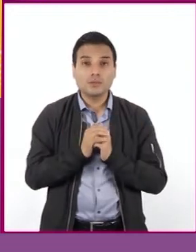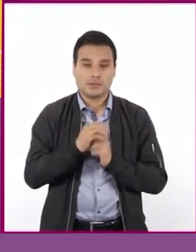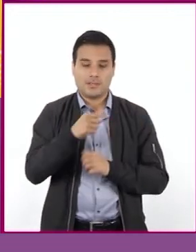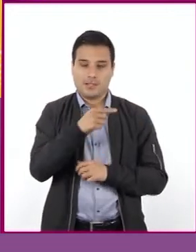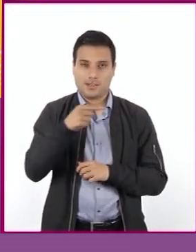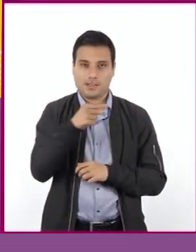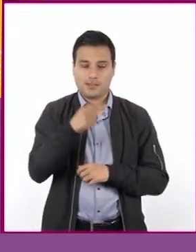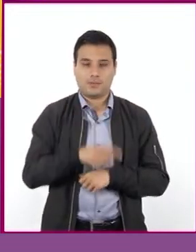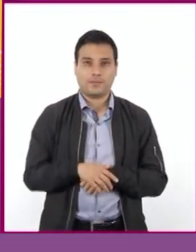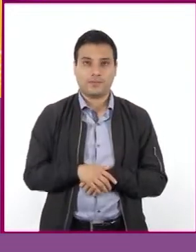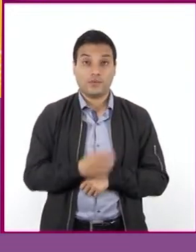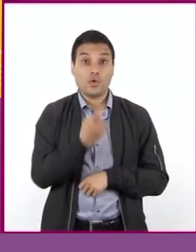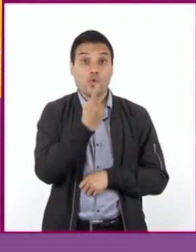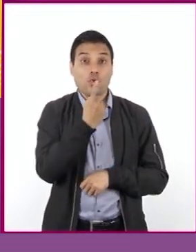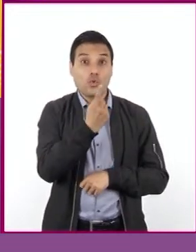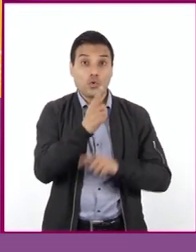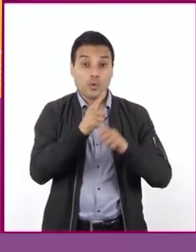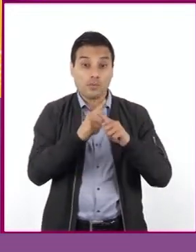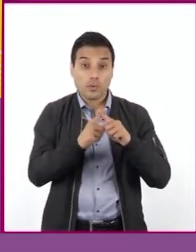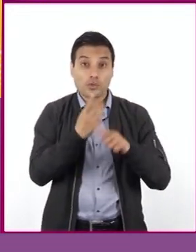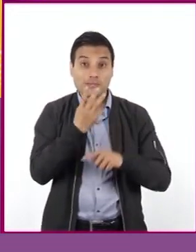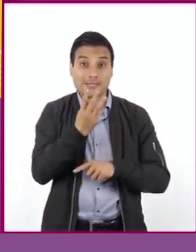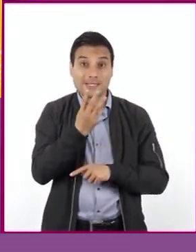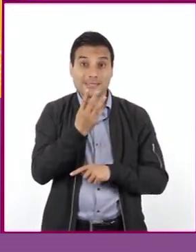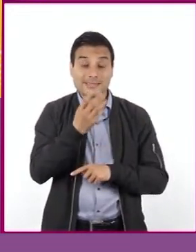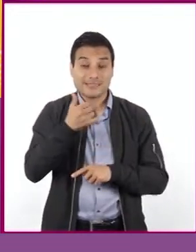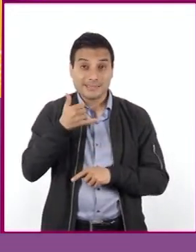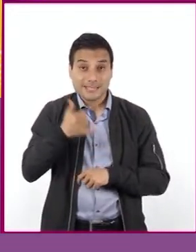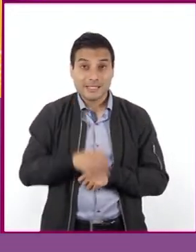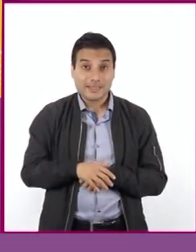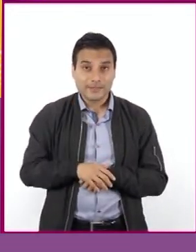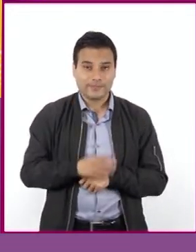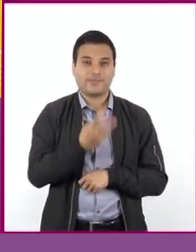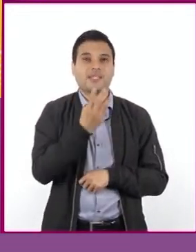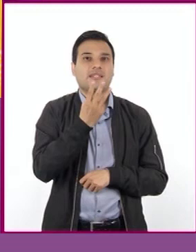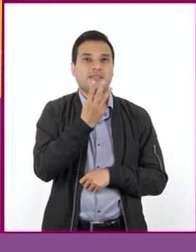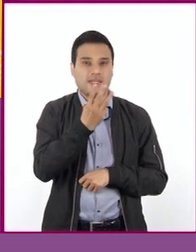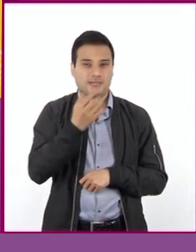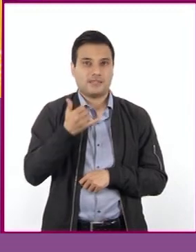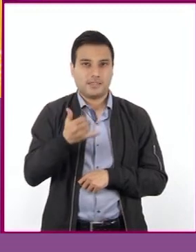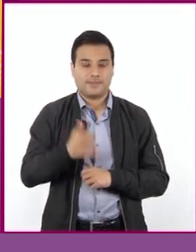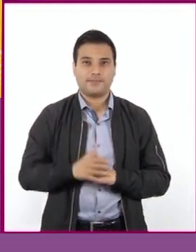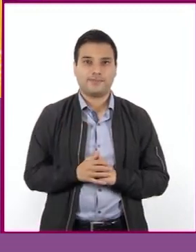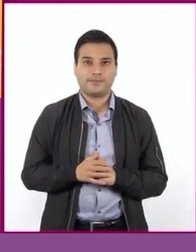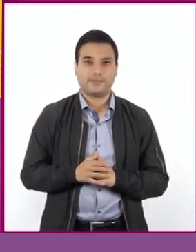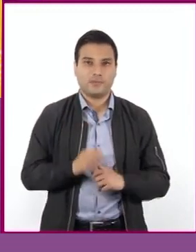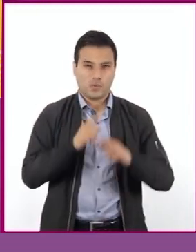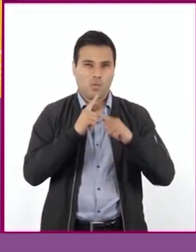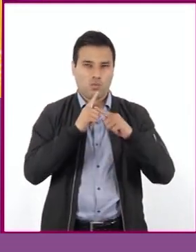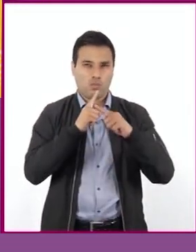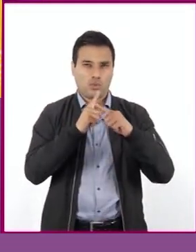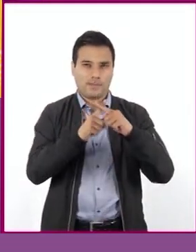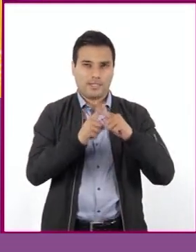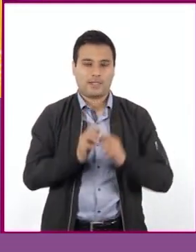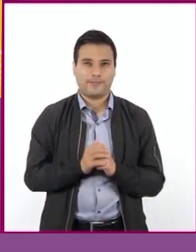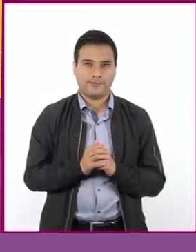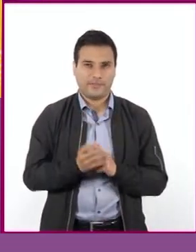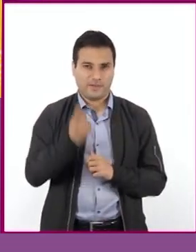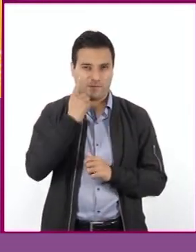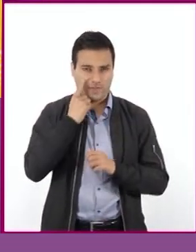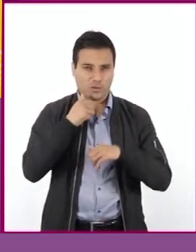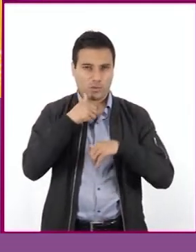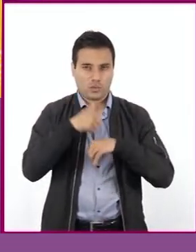negativo. 1 por 3y es igual a 3y. Multiplicando los términos